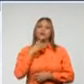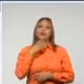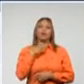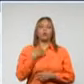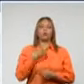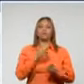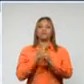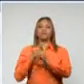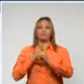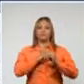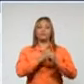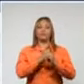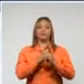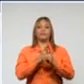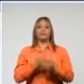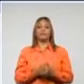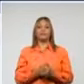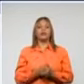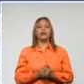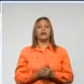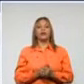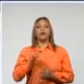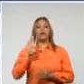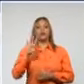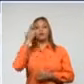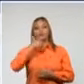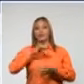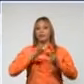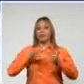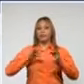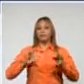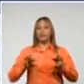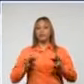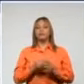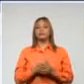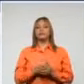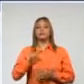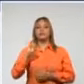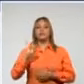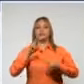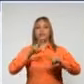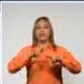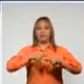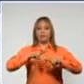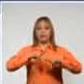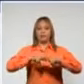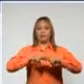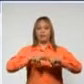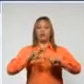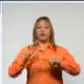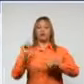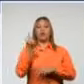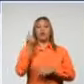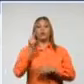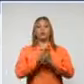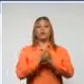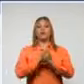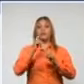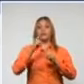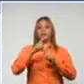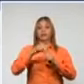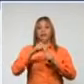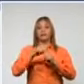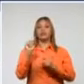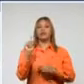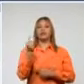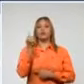Me estoy refiriendo a 4 de Artemisa, a 7 de La Habana, a 1 de Matanzas y a 1 de Villa